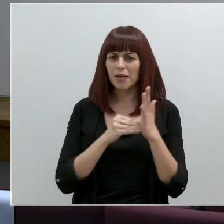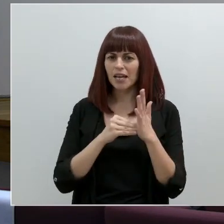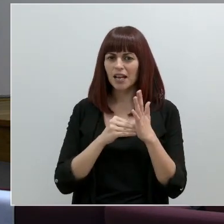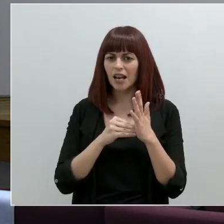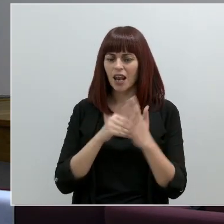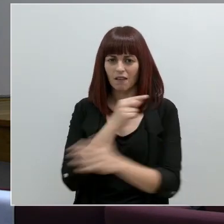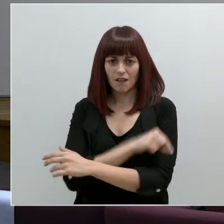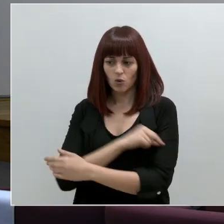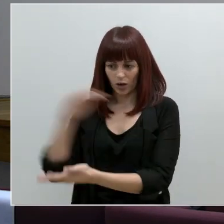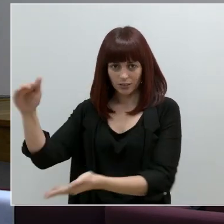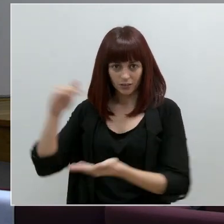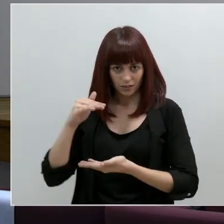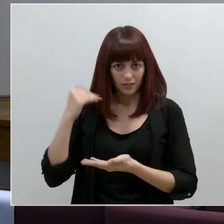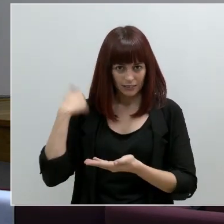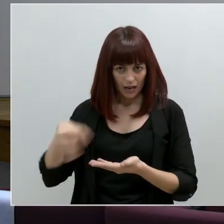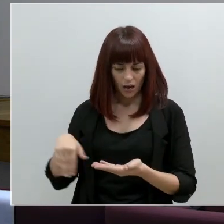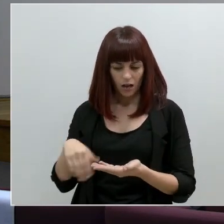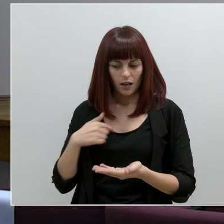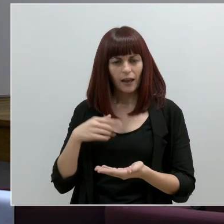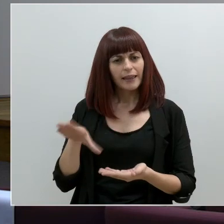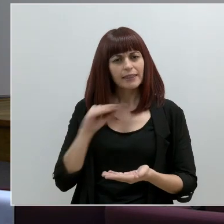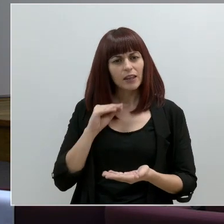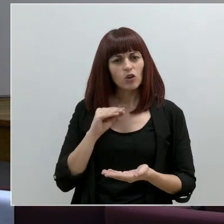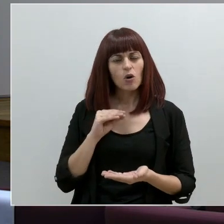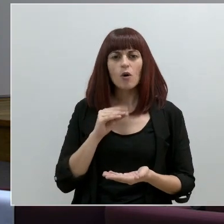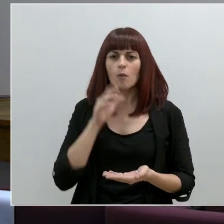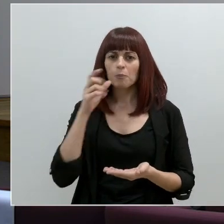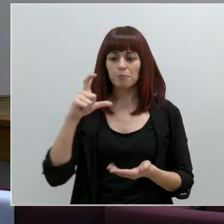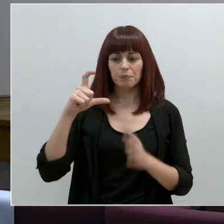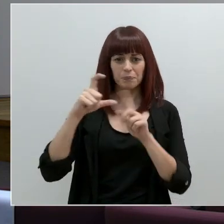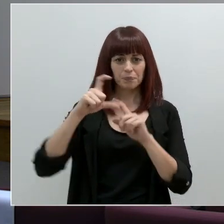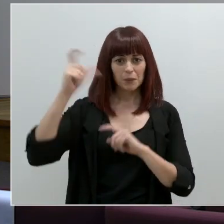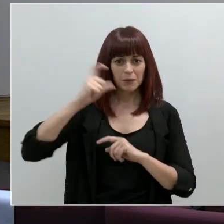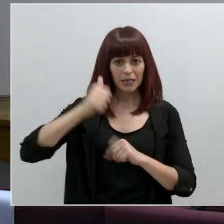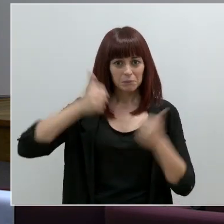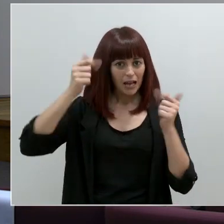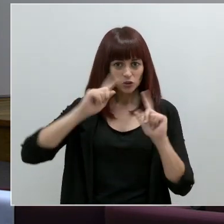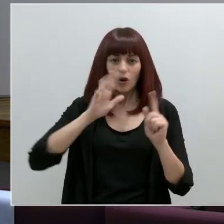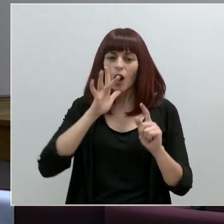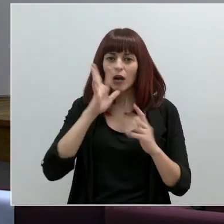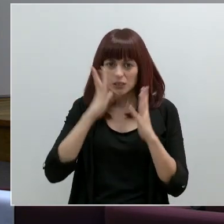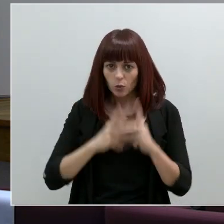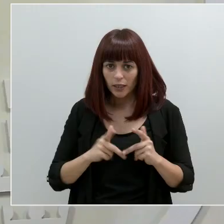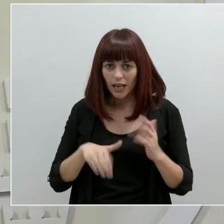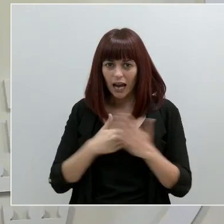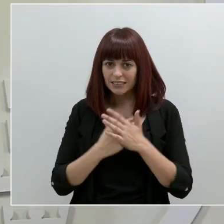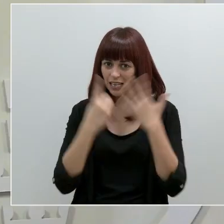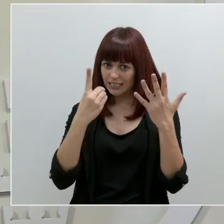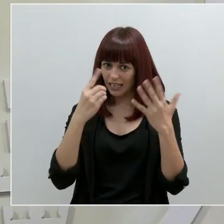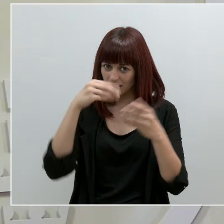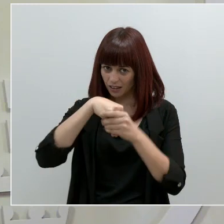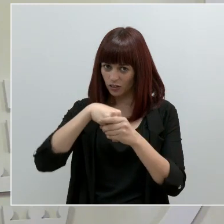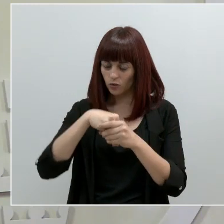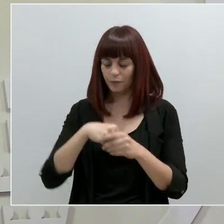dosis. Entiendo que eso no será porque han recibido más viales, sino porque ahora se contabiliza la sexta dosis. Porque ahora mismo, desde la